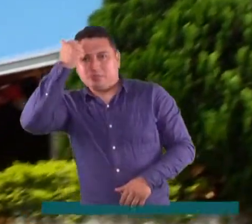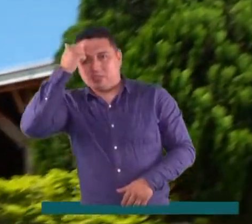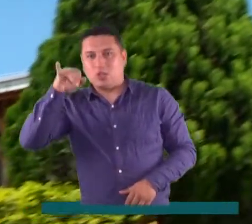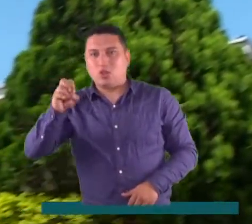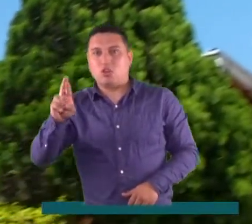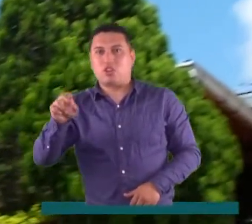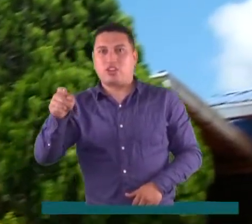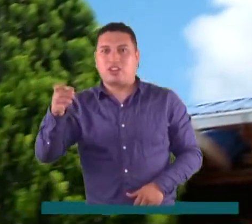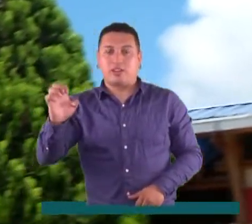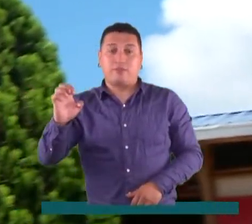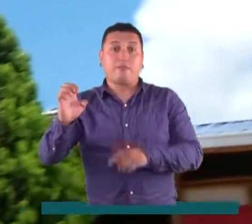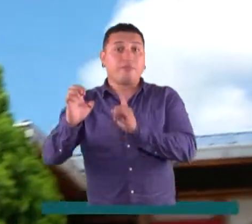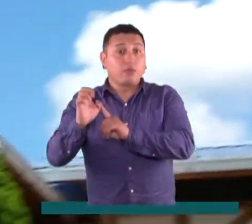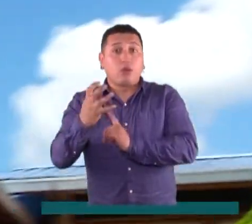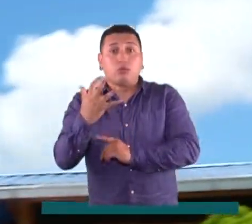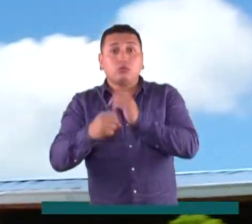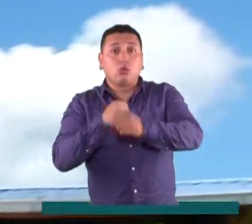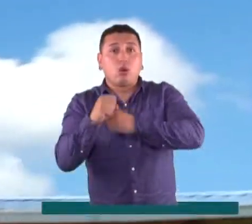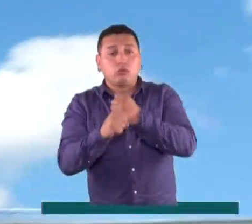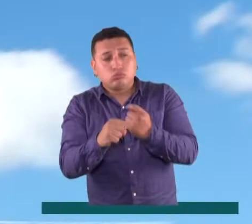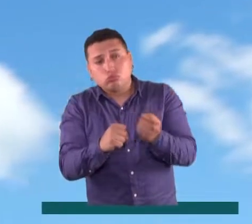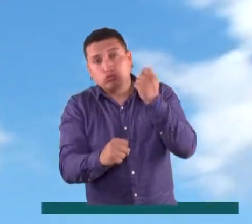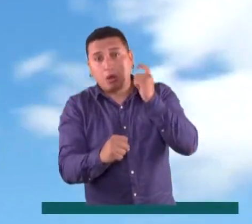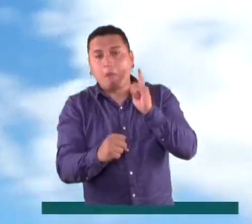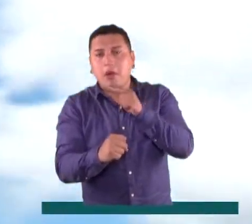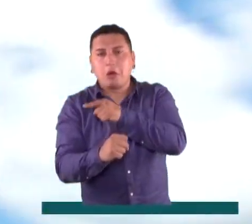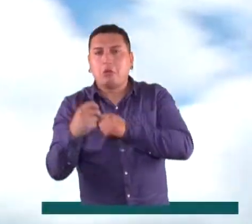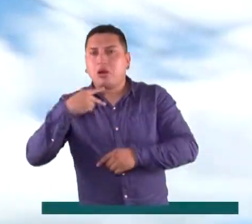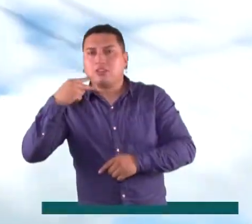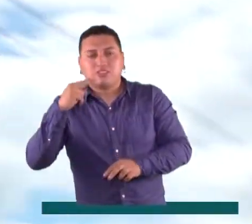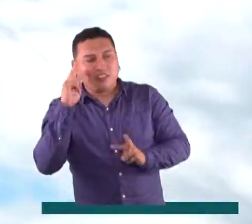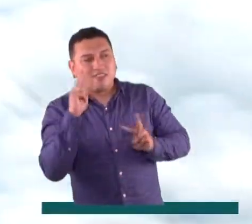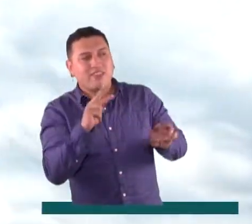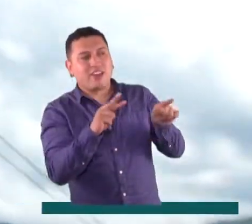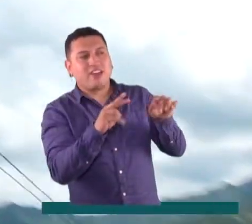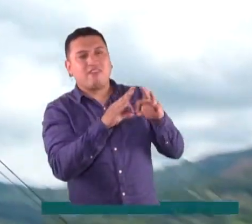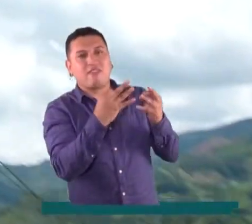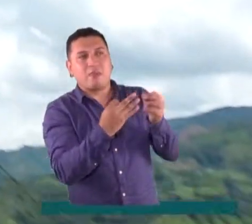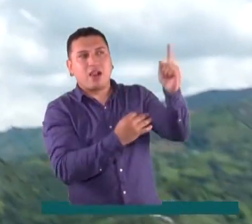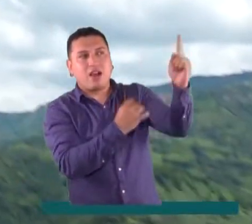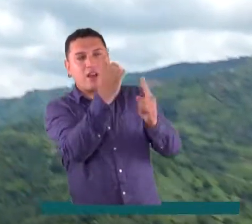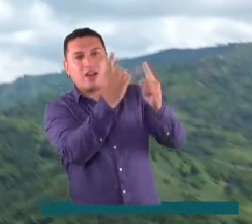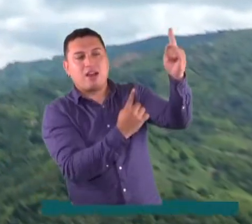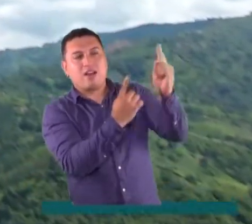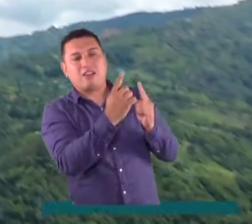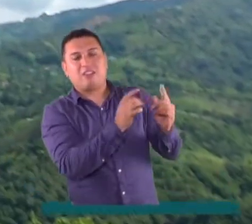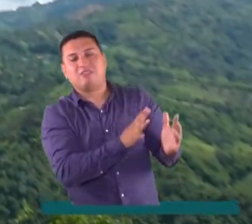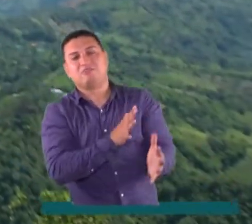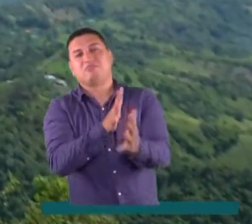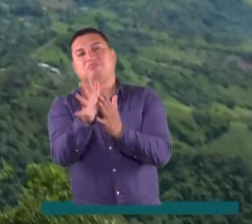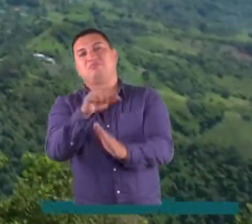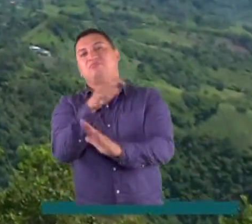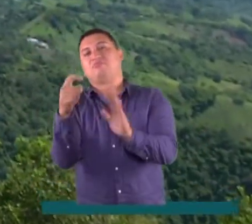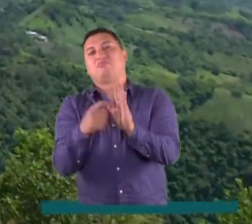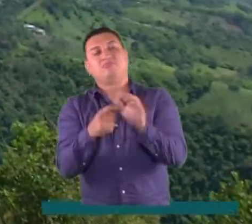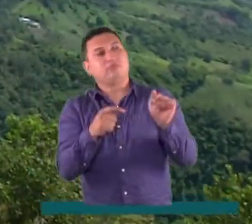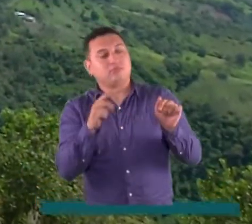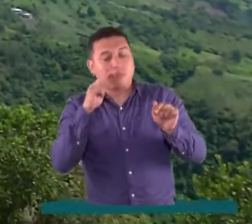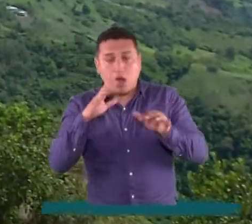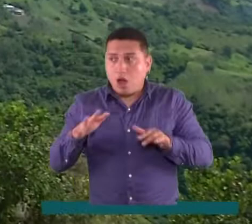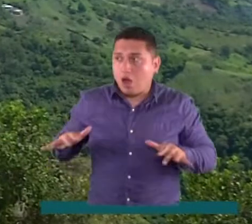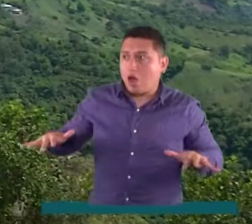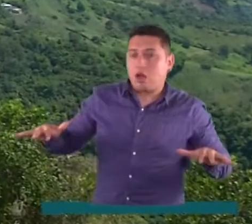iniciativa solo tiene 5 años, Pascual tiene muchas anécdotas de los visitantes que han disfrutado de estos paisajes.